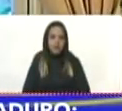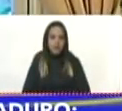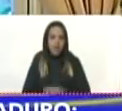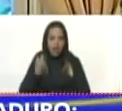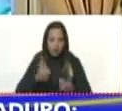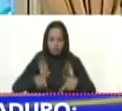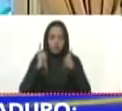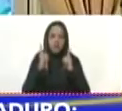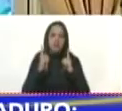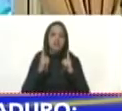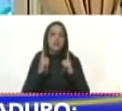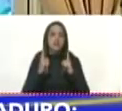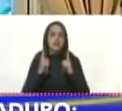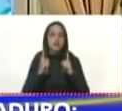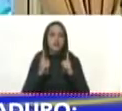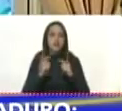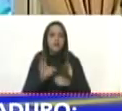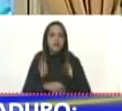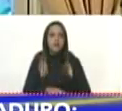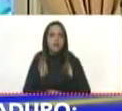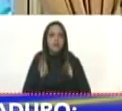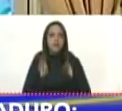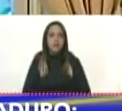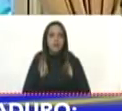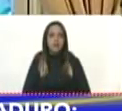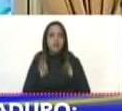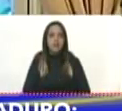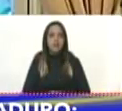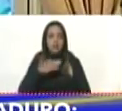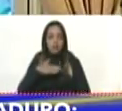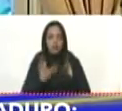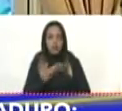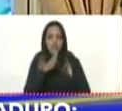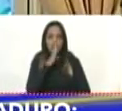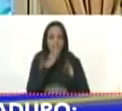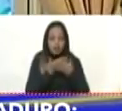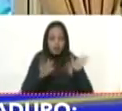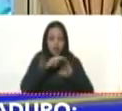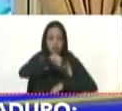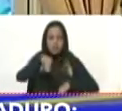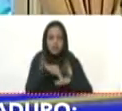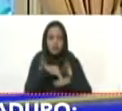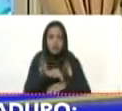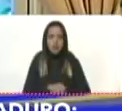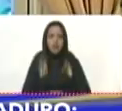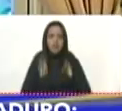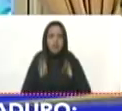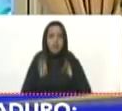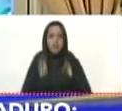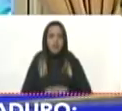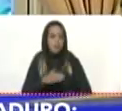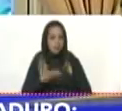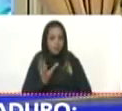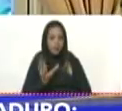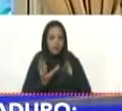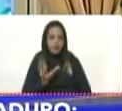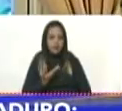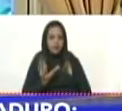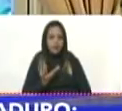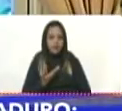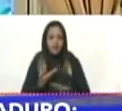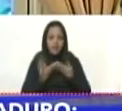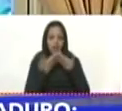autorización para, a través de la Banca Pública Nacional, colocar